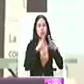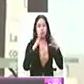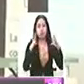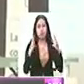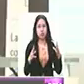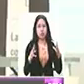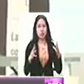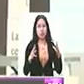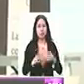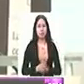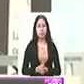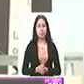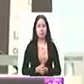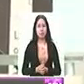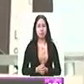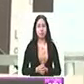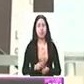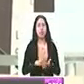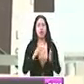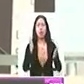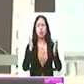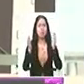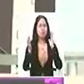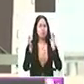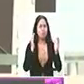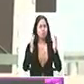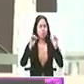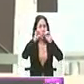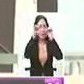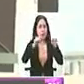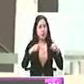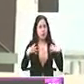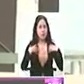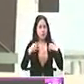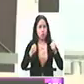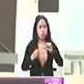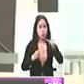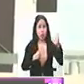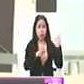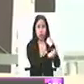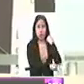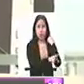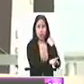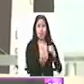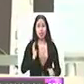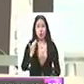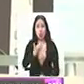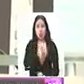debilitado, y comparando con sistemas de salud de países